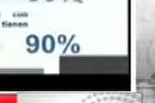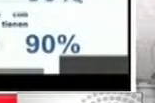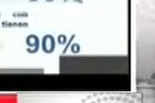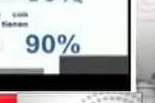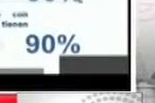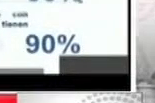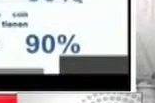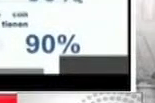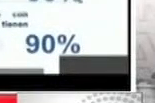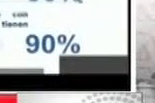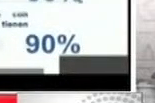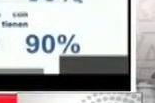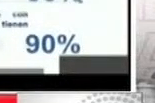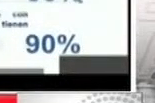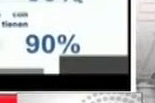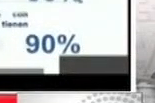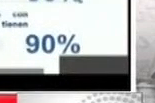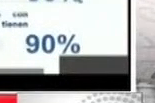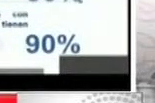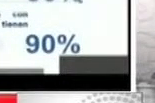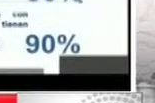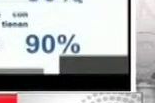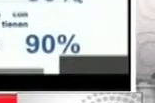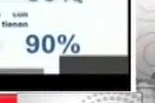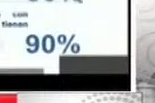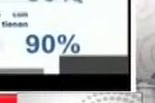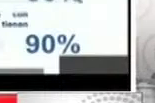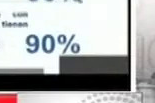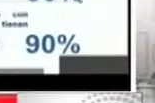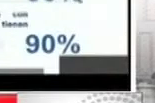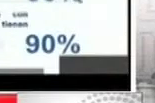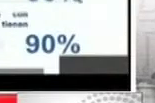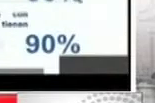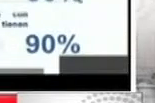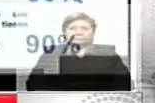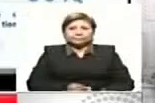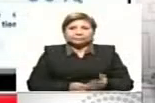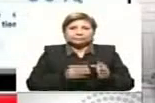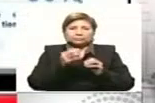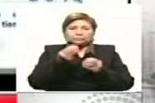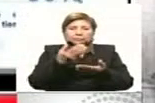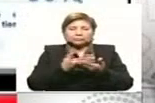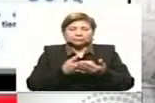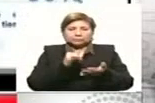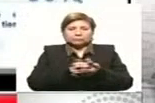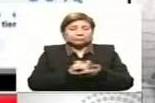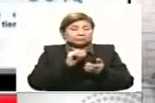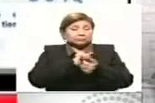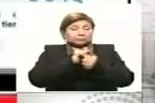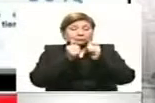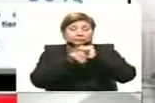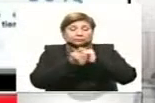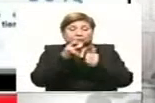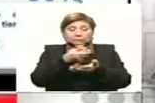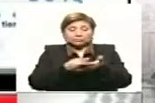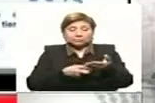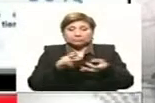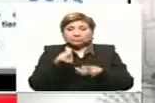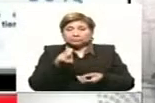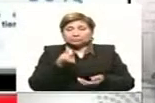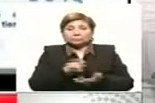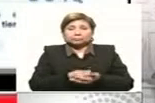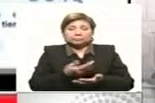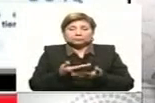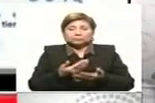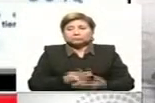cada reformulación de metas lleva consigo también un cambio presupuestal para asegurar que esto